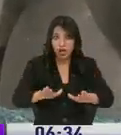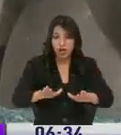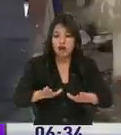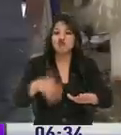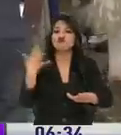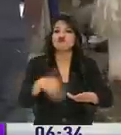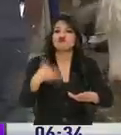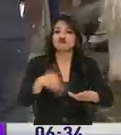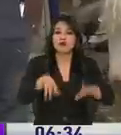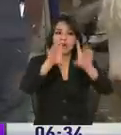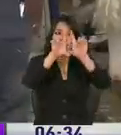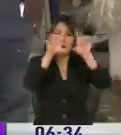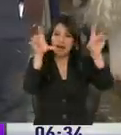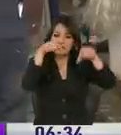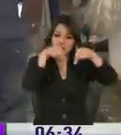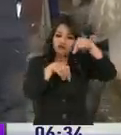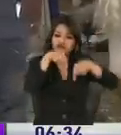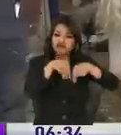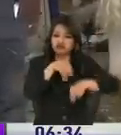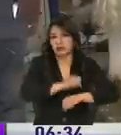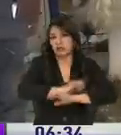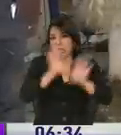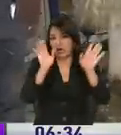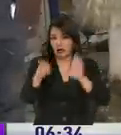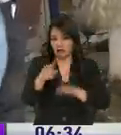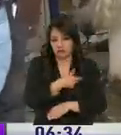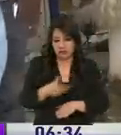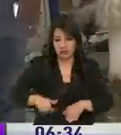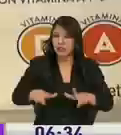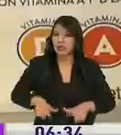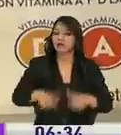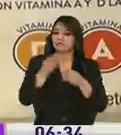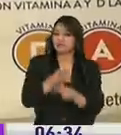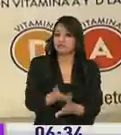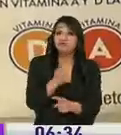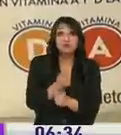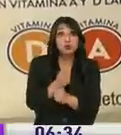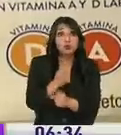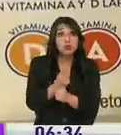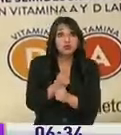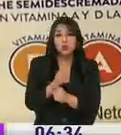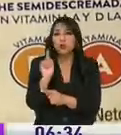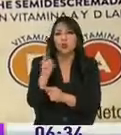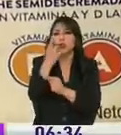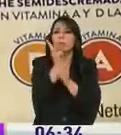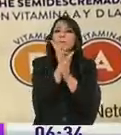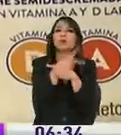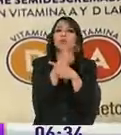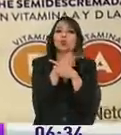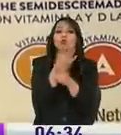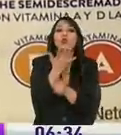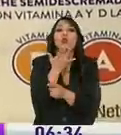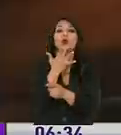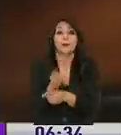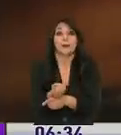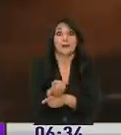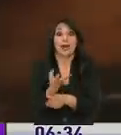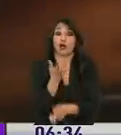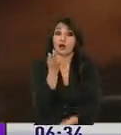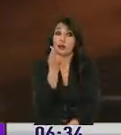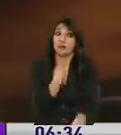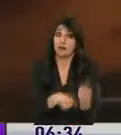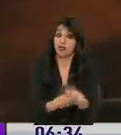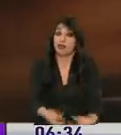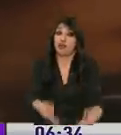sector agropecuario claro, dijo el presidente Lenín Moreno, por lo cual anunció que el único producto de color blanco que podrá ser